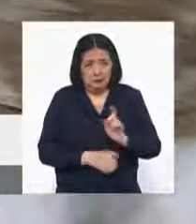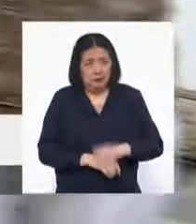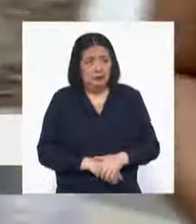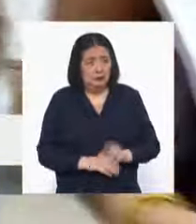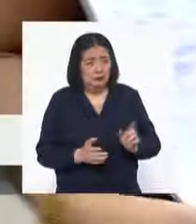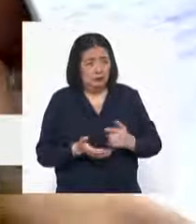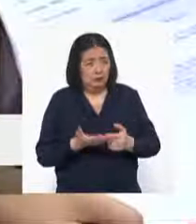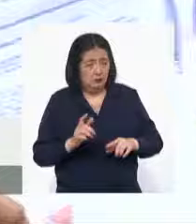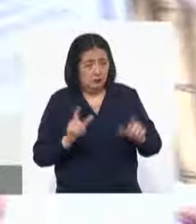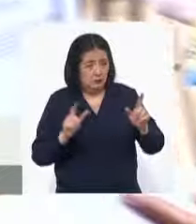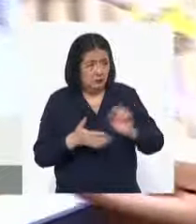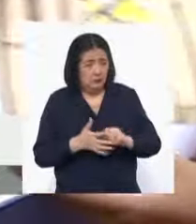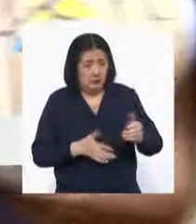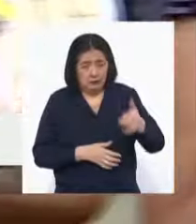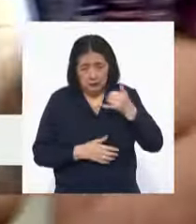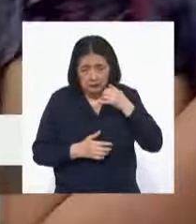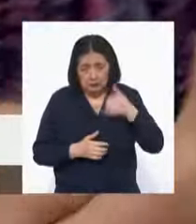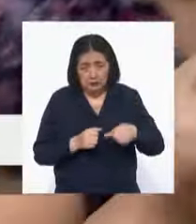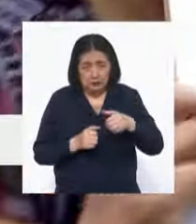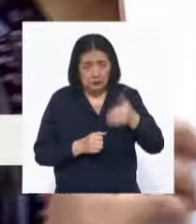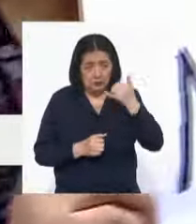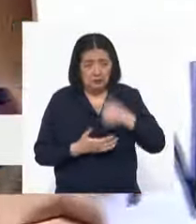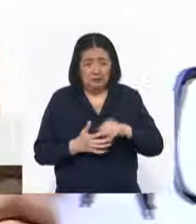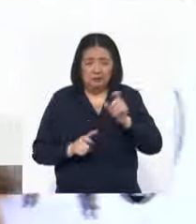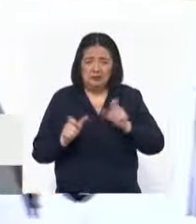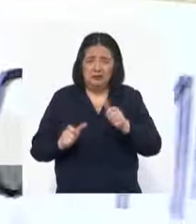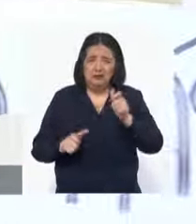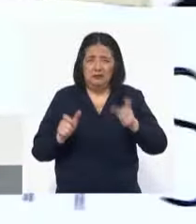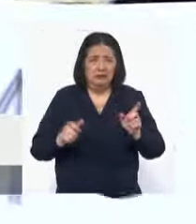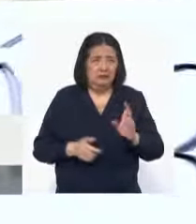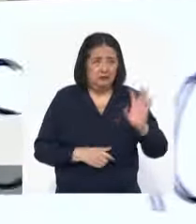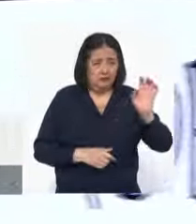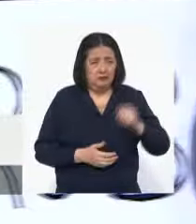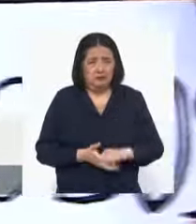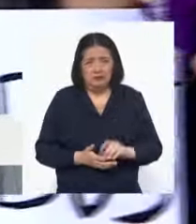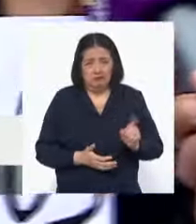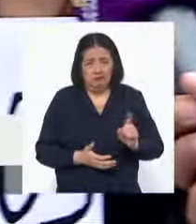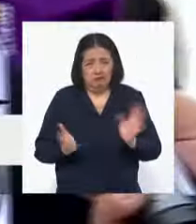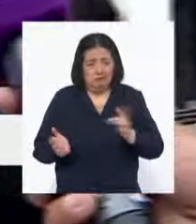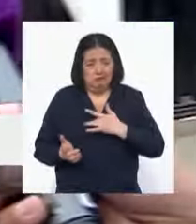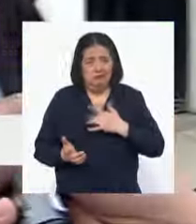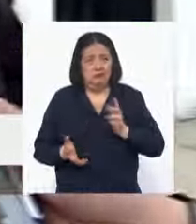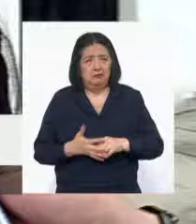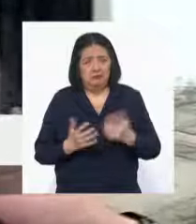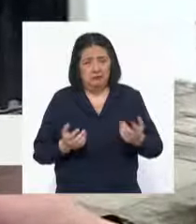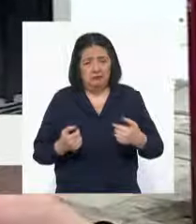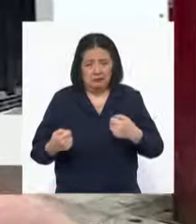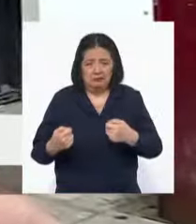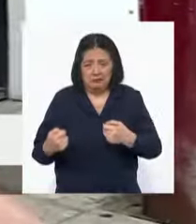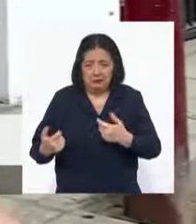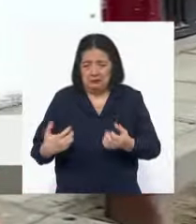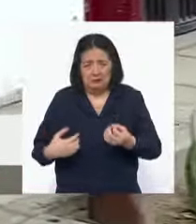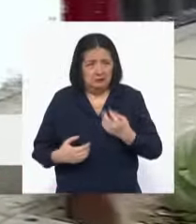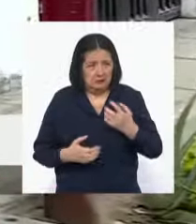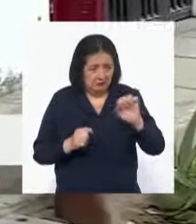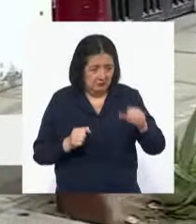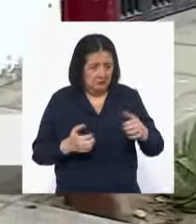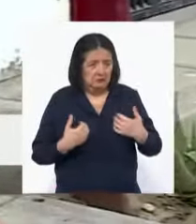medios de prensa he dado mi número, fascinerosos, inescrupulosos y personas que no tienen corazón me han estado diciendo de que